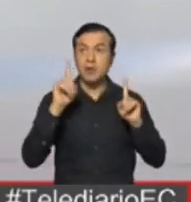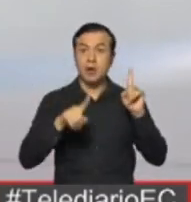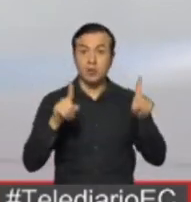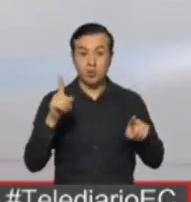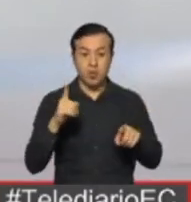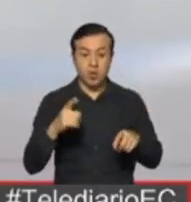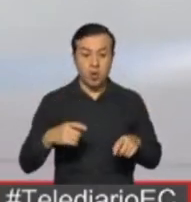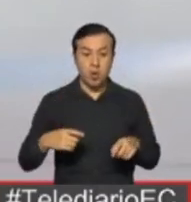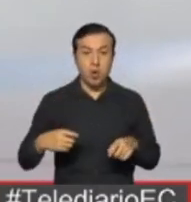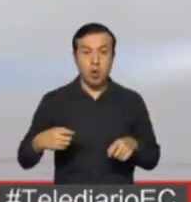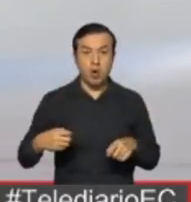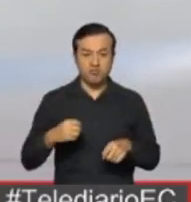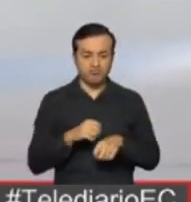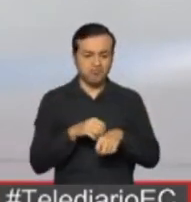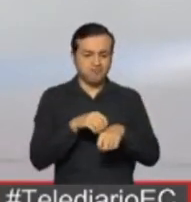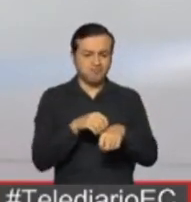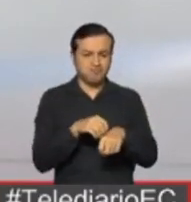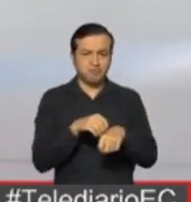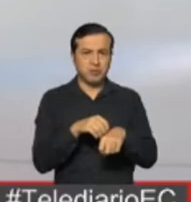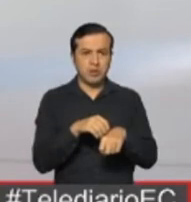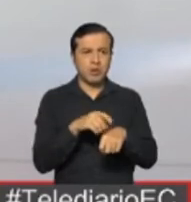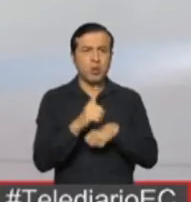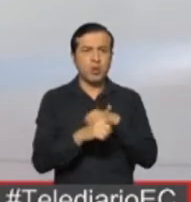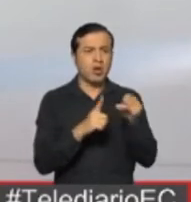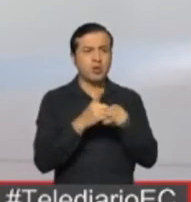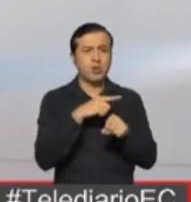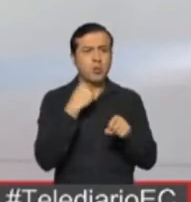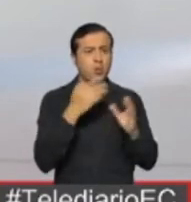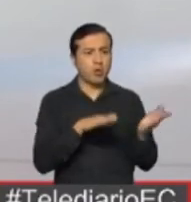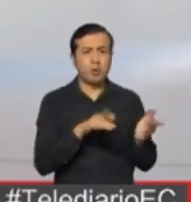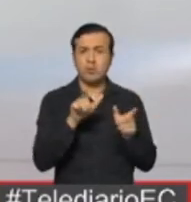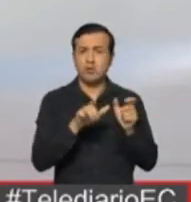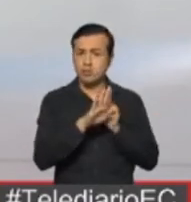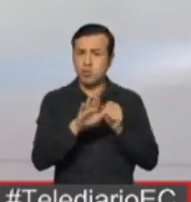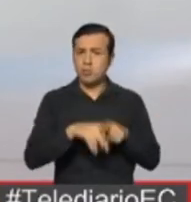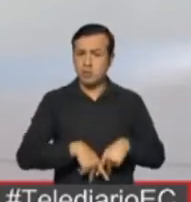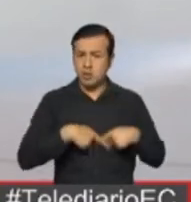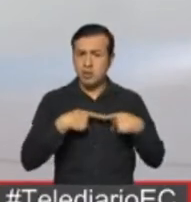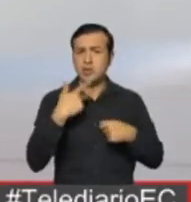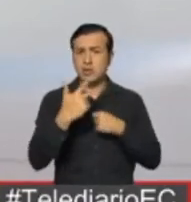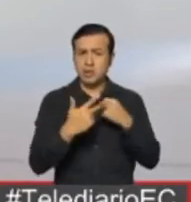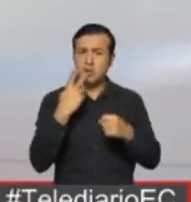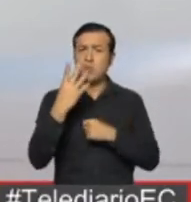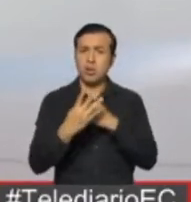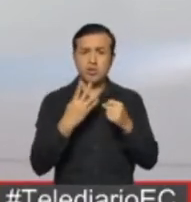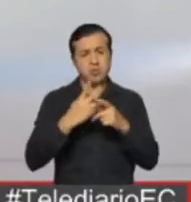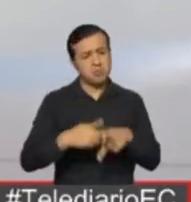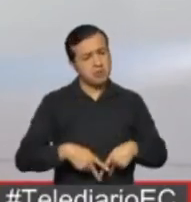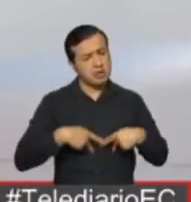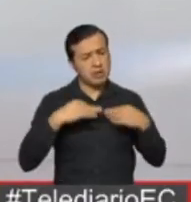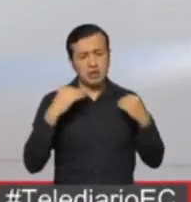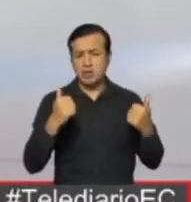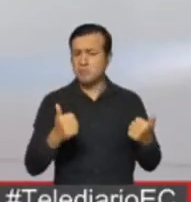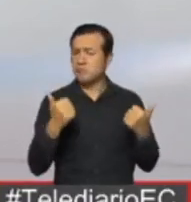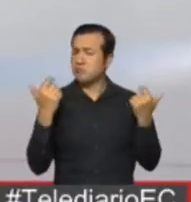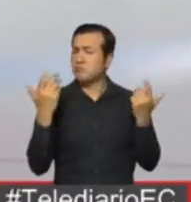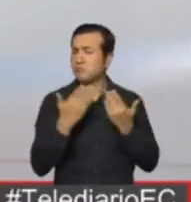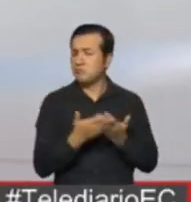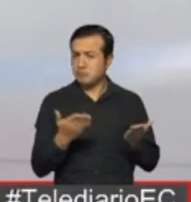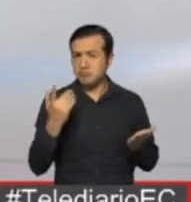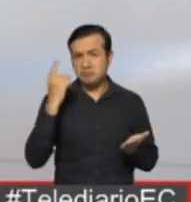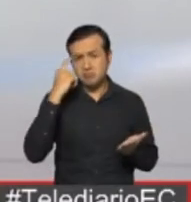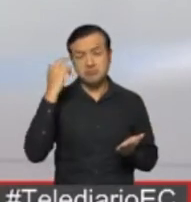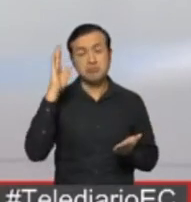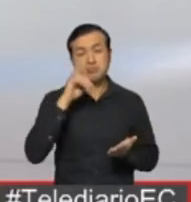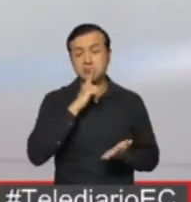antes tenían una sobrevida corta menos de un año hoy son pacientes que pueden vivir 34 años con calidad de vida en todo yo creo que un